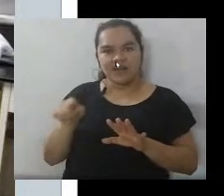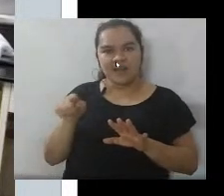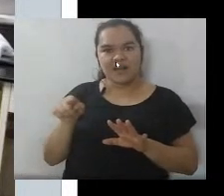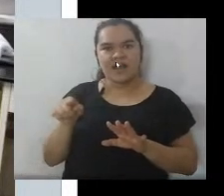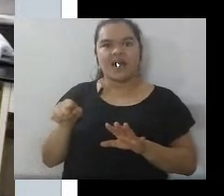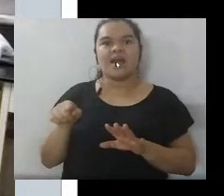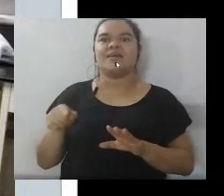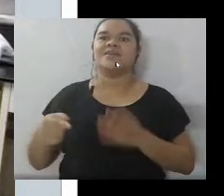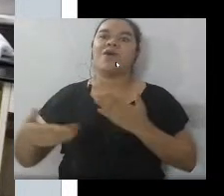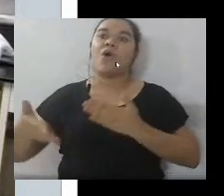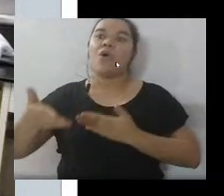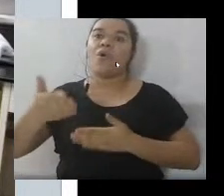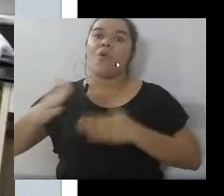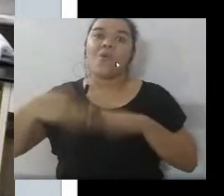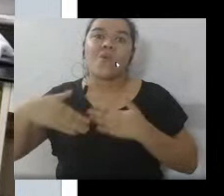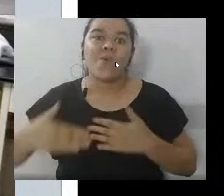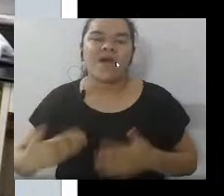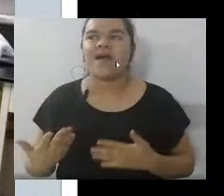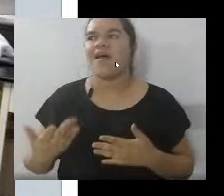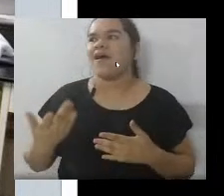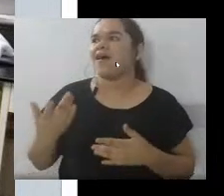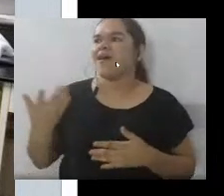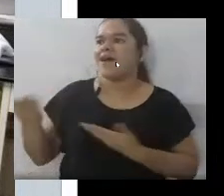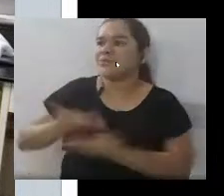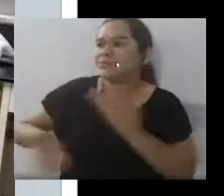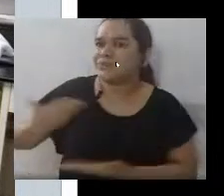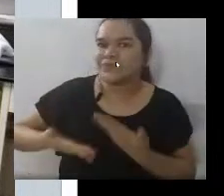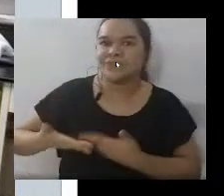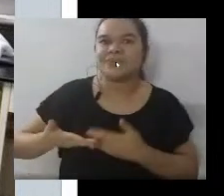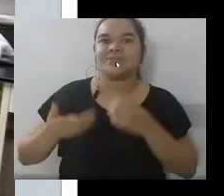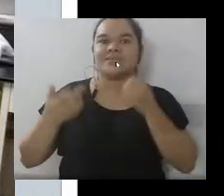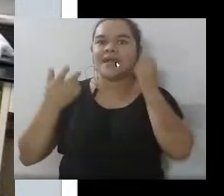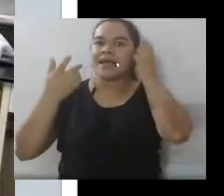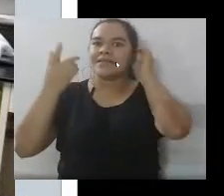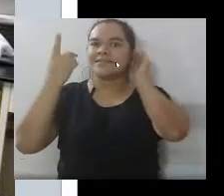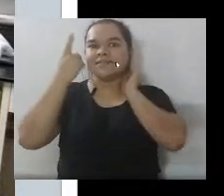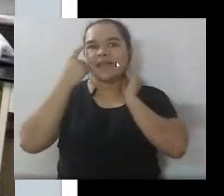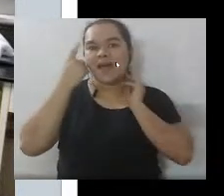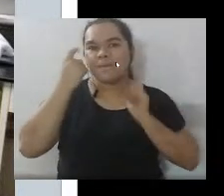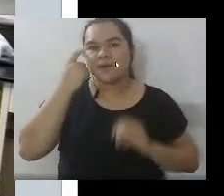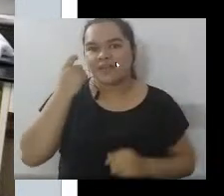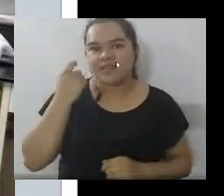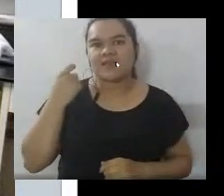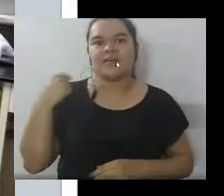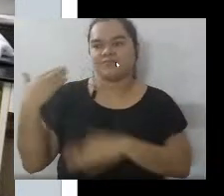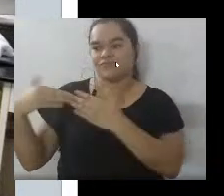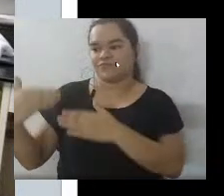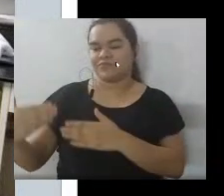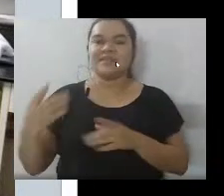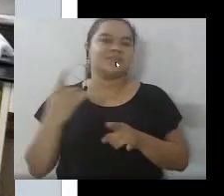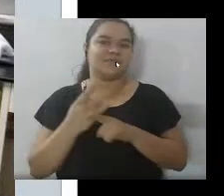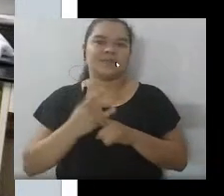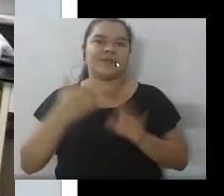también jugando se aprende, y tratamos de cada vez en las distintas asignaturas incorporar